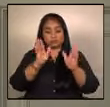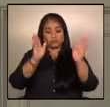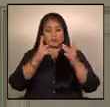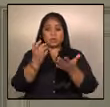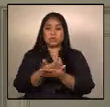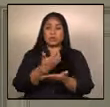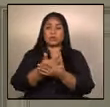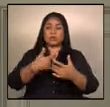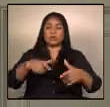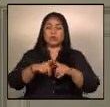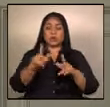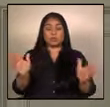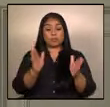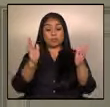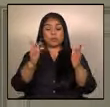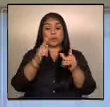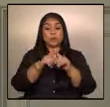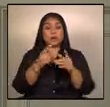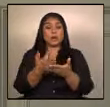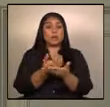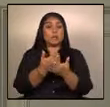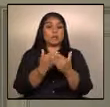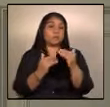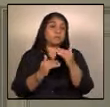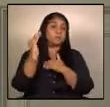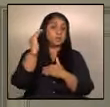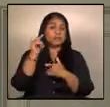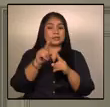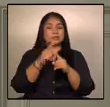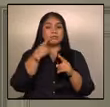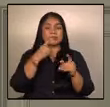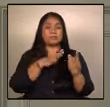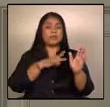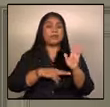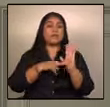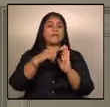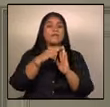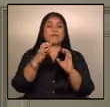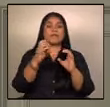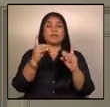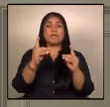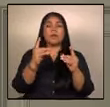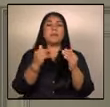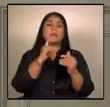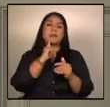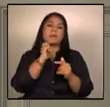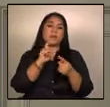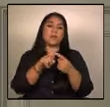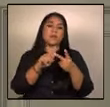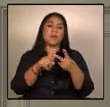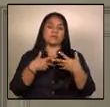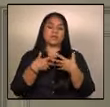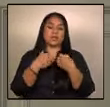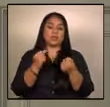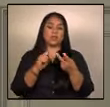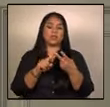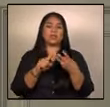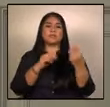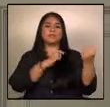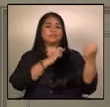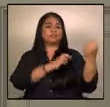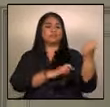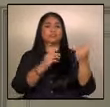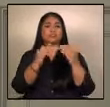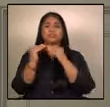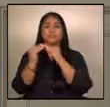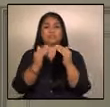el crecimiento económico, lo que conduce a mejores niveles de educación, atención médica y empoderamiento de las comunidades.